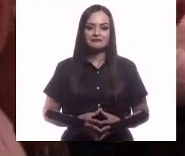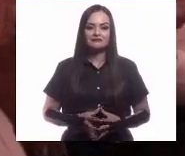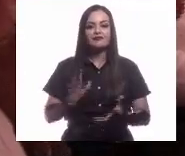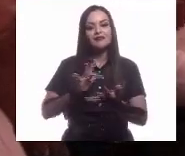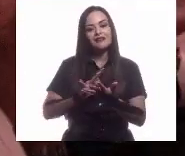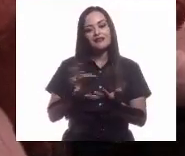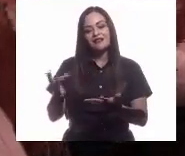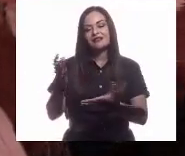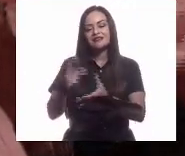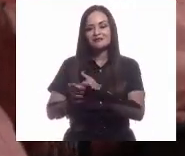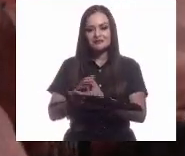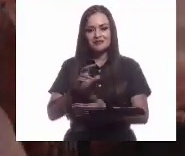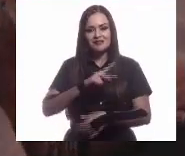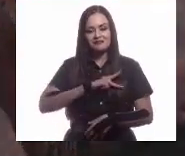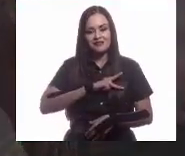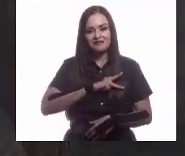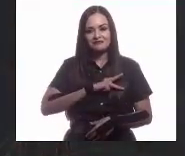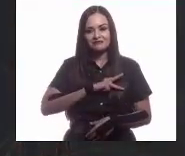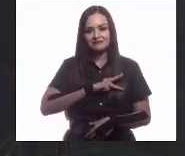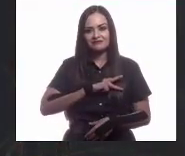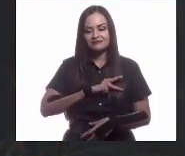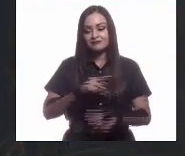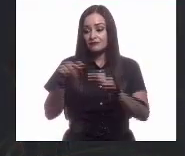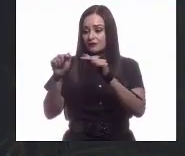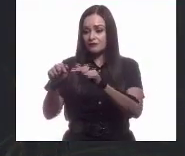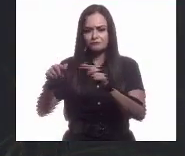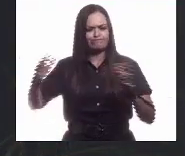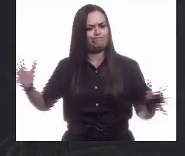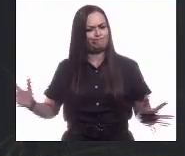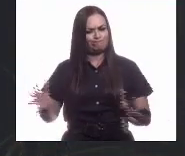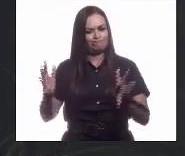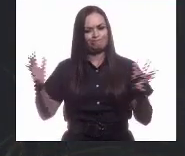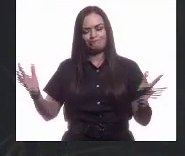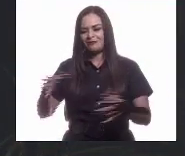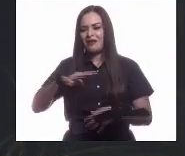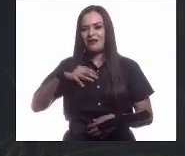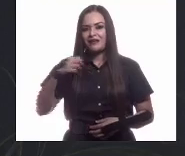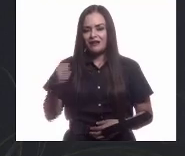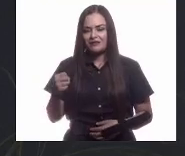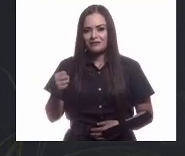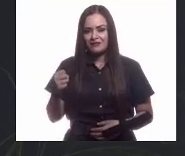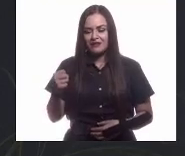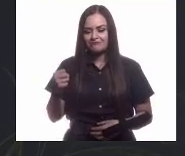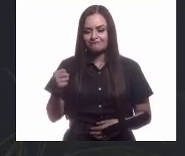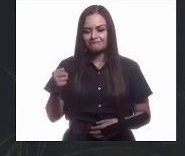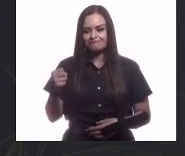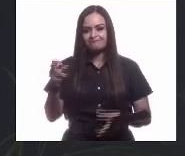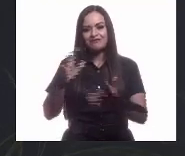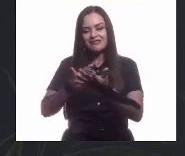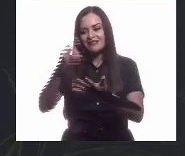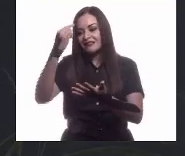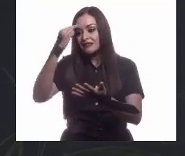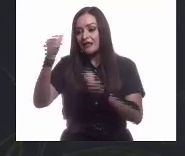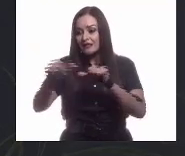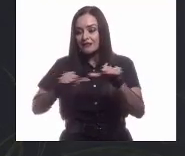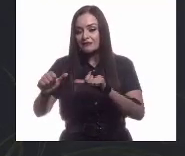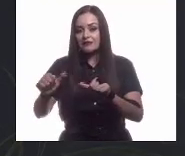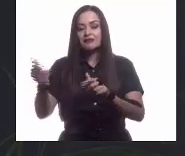Gracias, Gaby, por ser una promotora incansable de acciones que impulsan la inclusión,